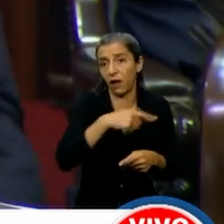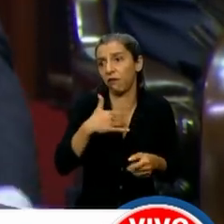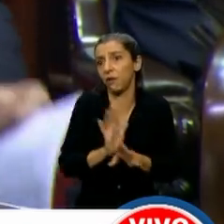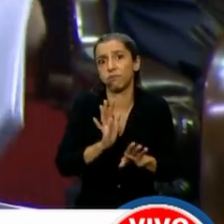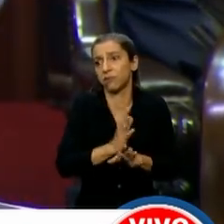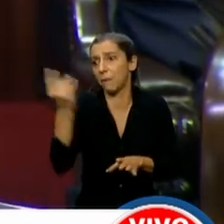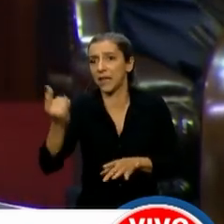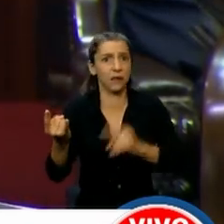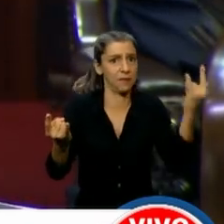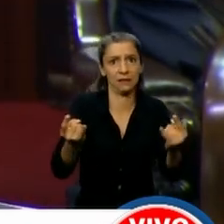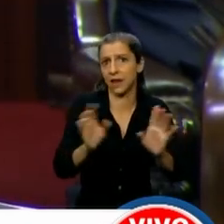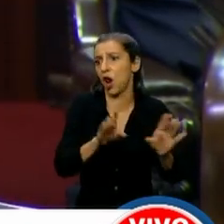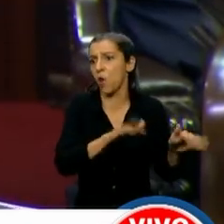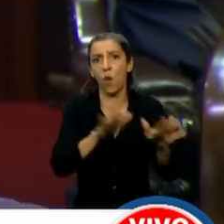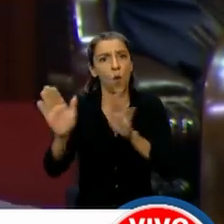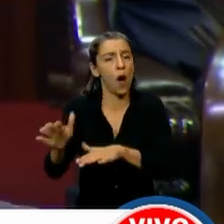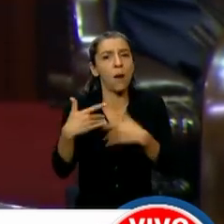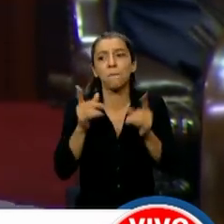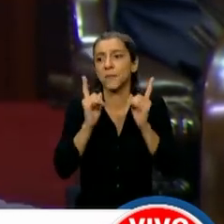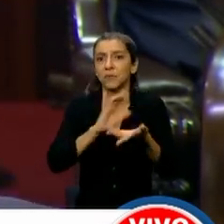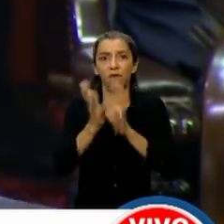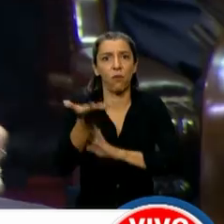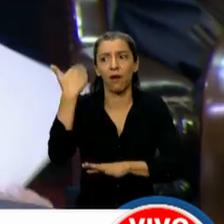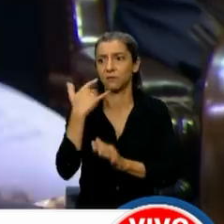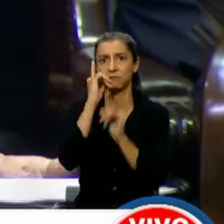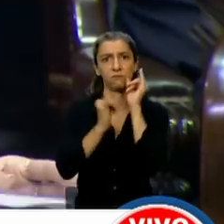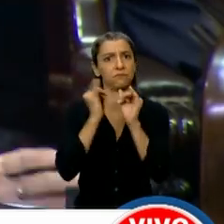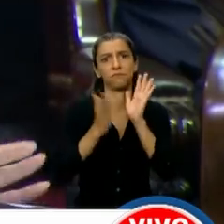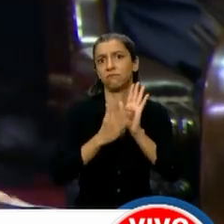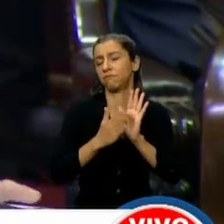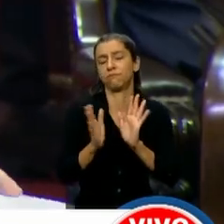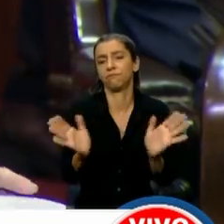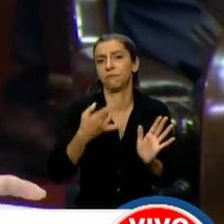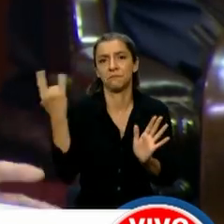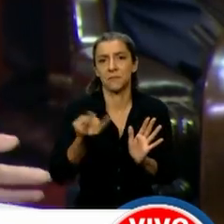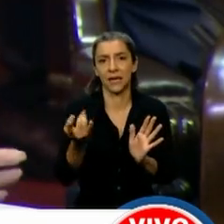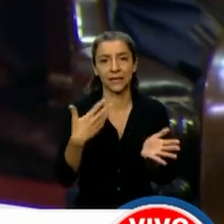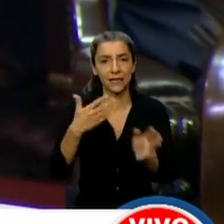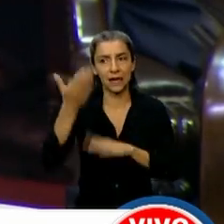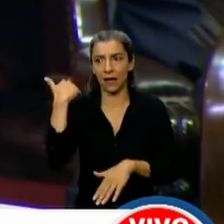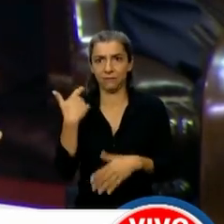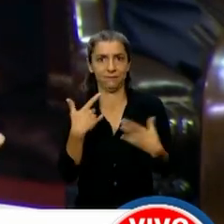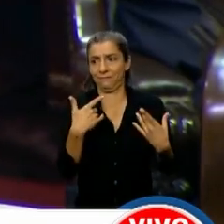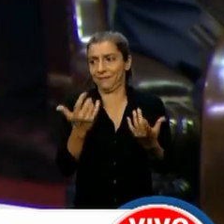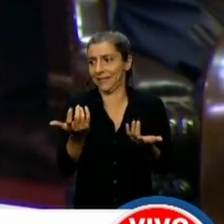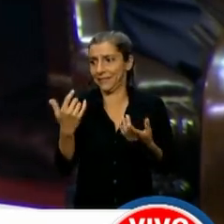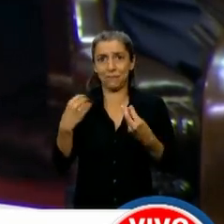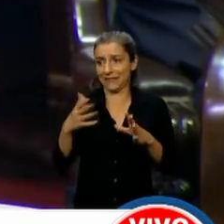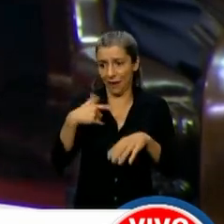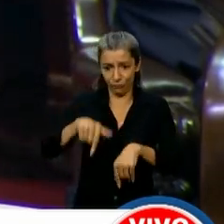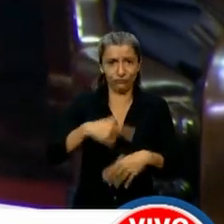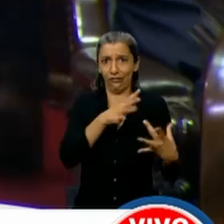también son mentirosos los métodos que nos han contado en este cortísimo debate que tuvimos en el congreso para lograrlo